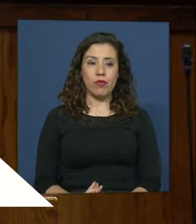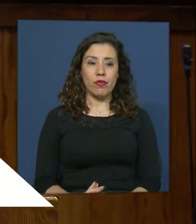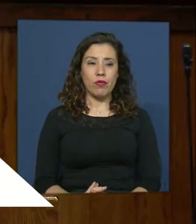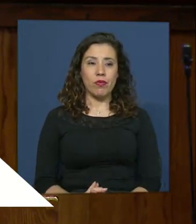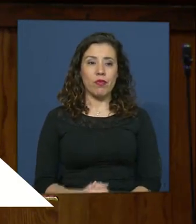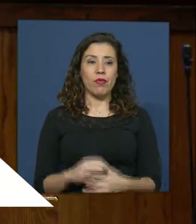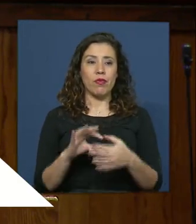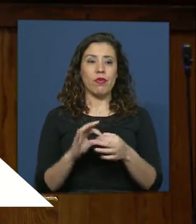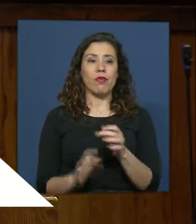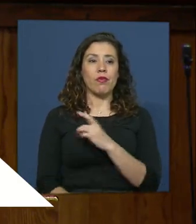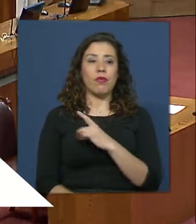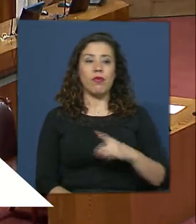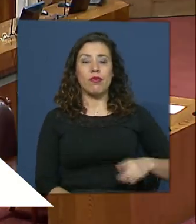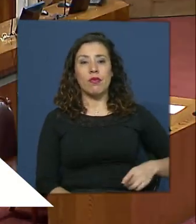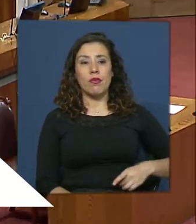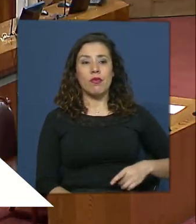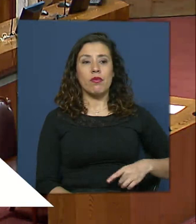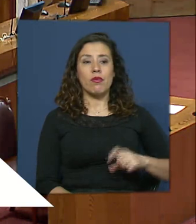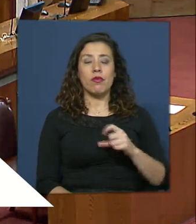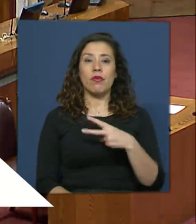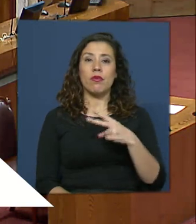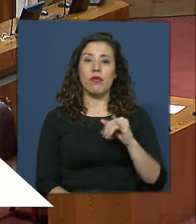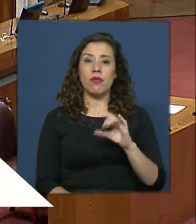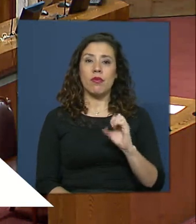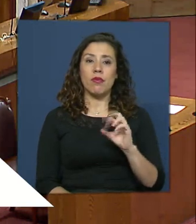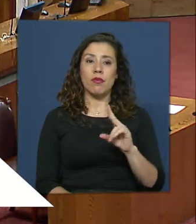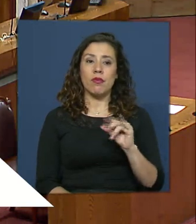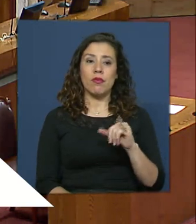Gracias, diputada Daniela Chicardini.